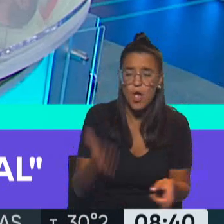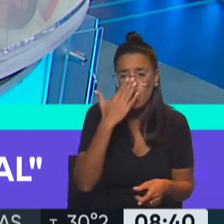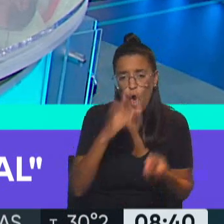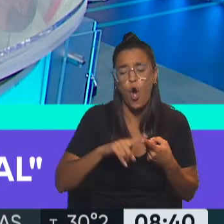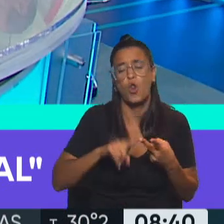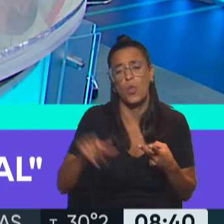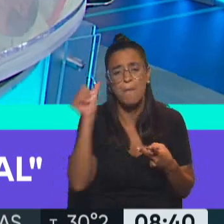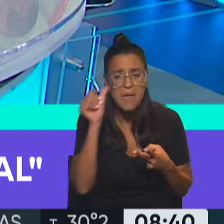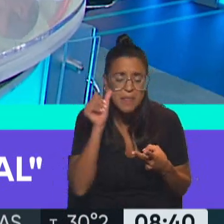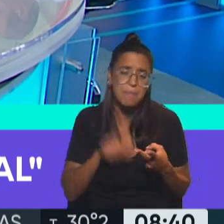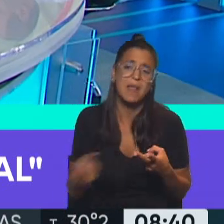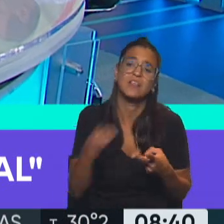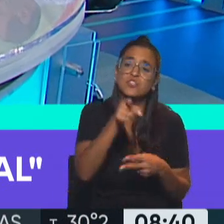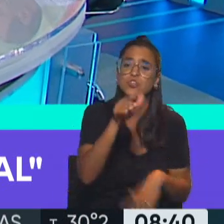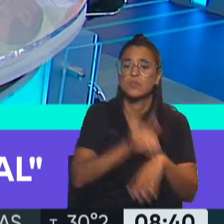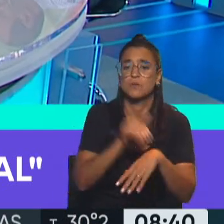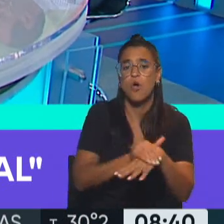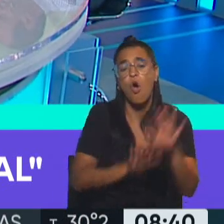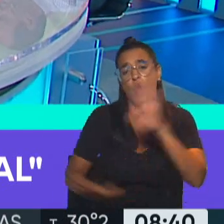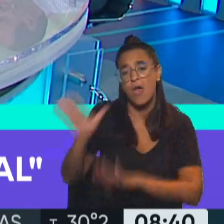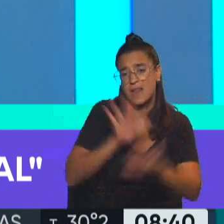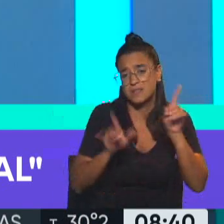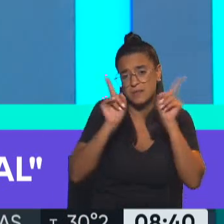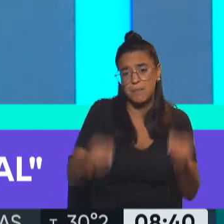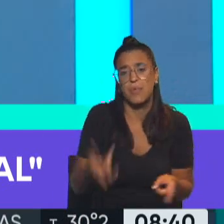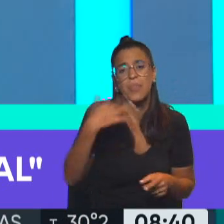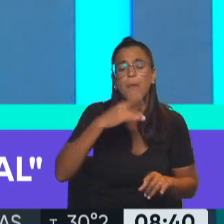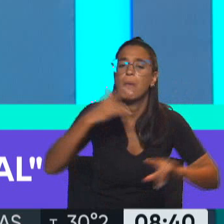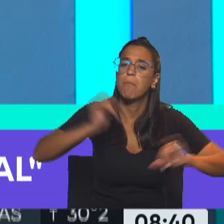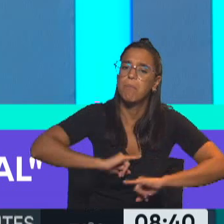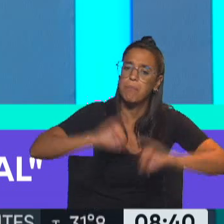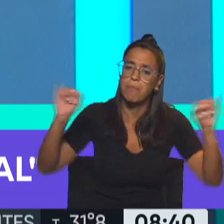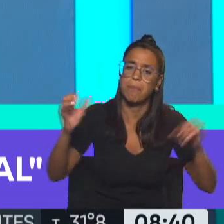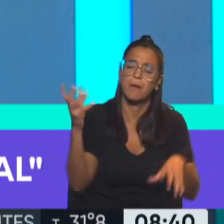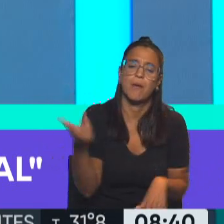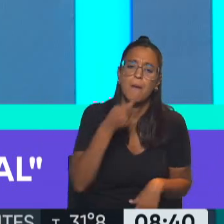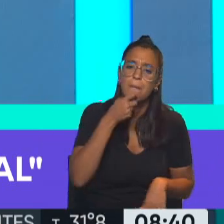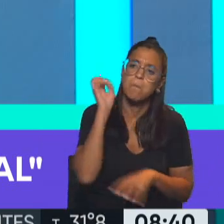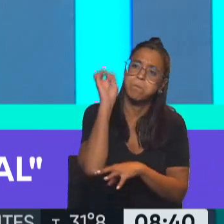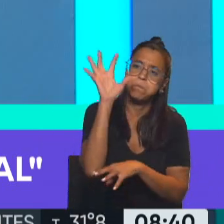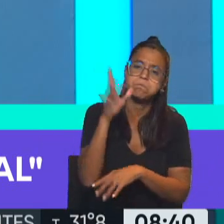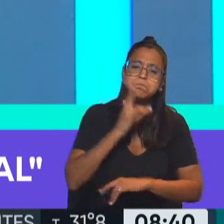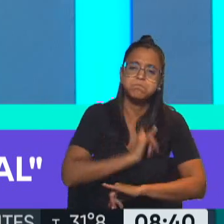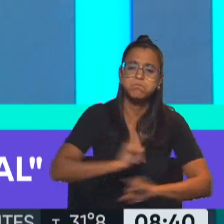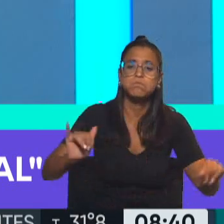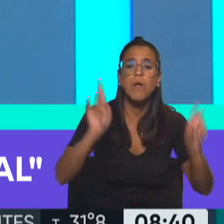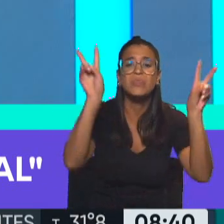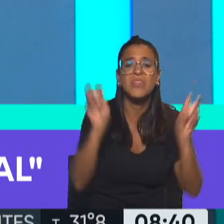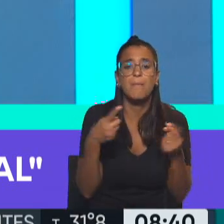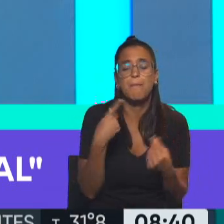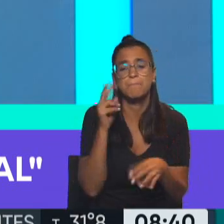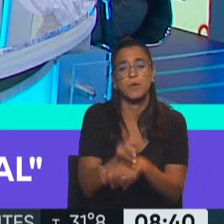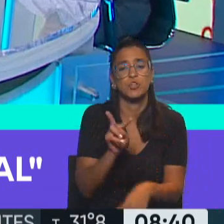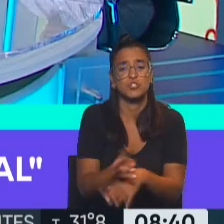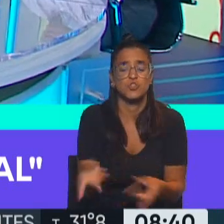del Plata. Y eso es responsabilidad de los organizadores. Claro. Tendrían que anunciar por altoparlantes o como sea el tema este de la